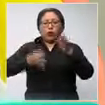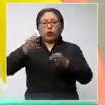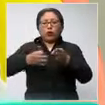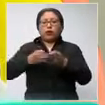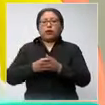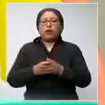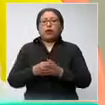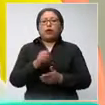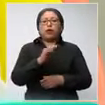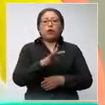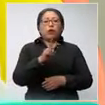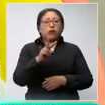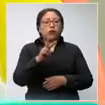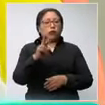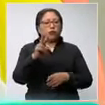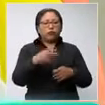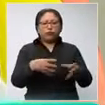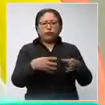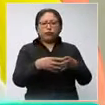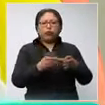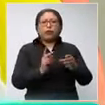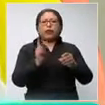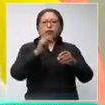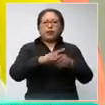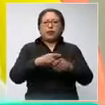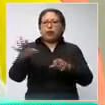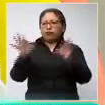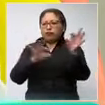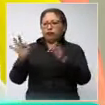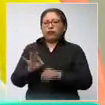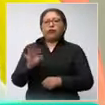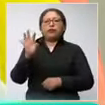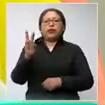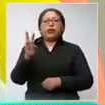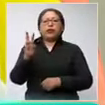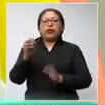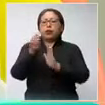de 42 a raíz de un amparo constitucional, una acción de cumplimiento